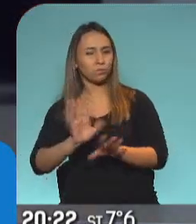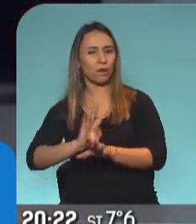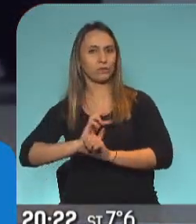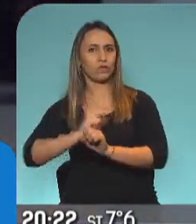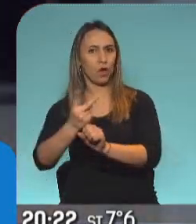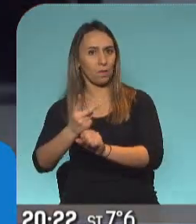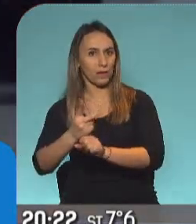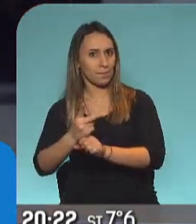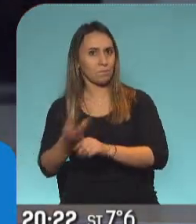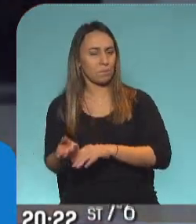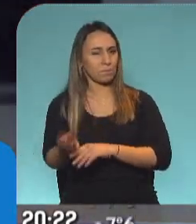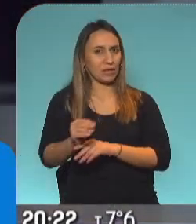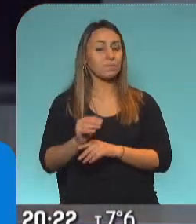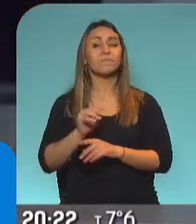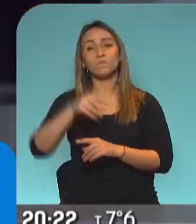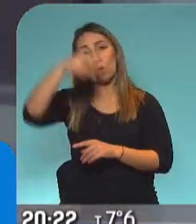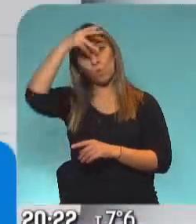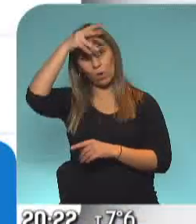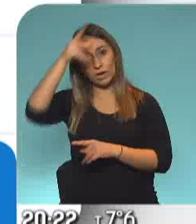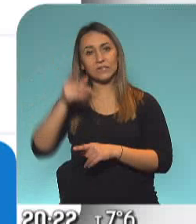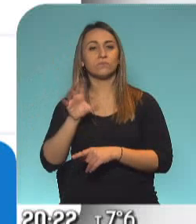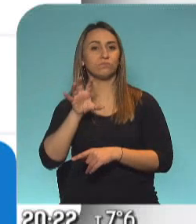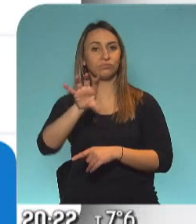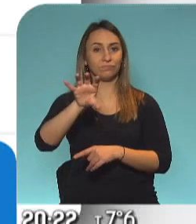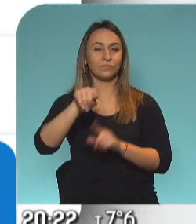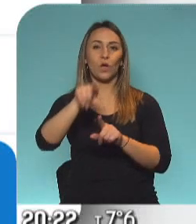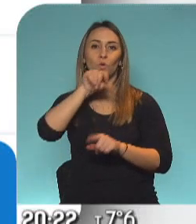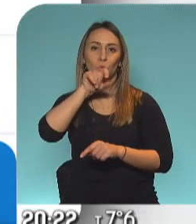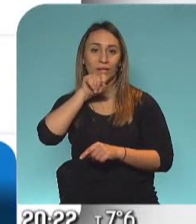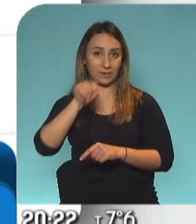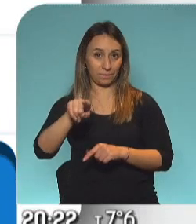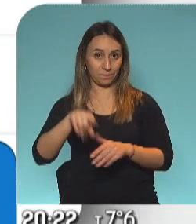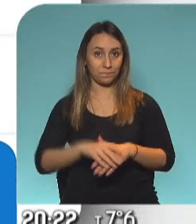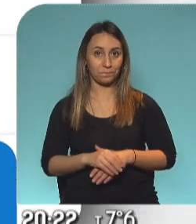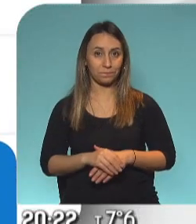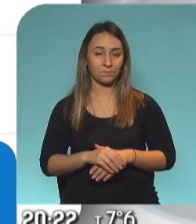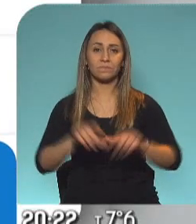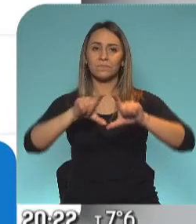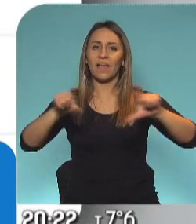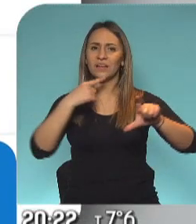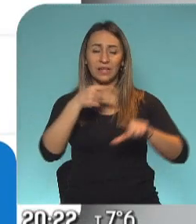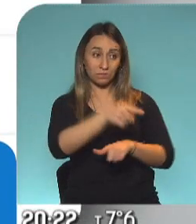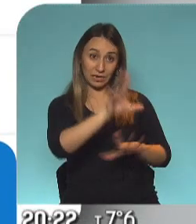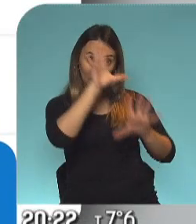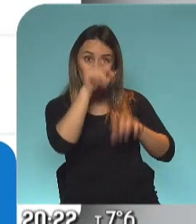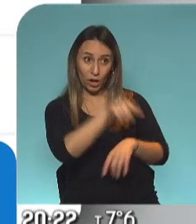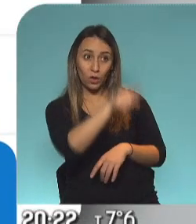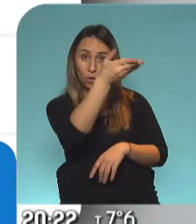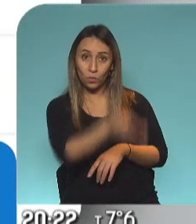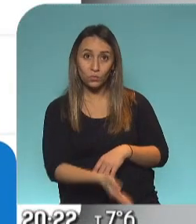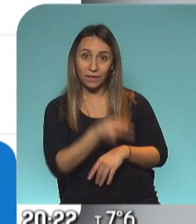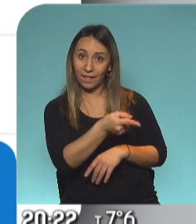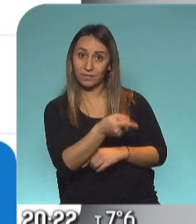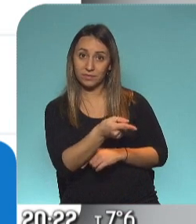apuesta desde la oposición y habló Patricia Bullrich. Ahí tenemos un tuit en pantalla. Dice, le recuerdo que usted fue uno de los primeros